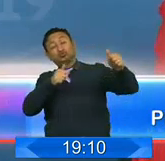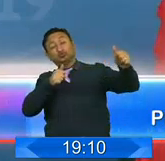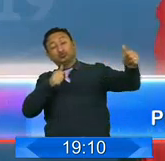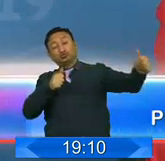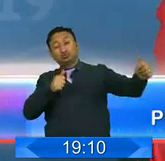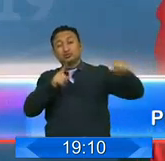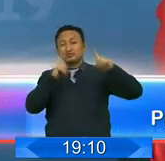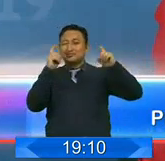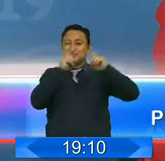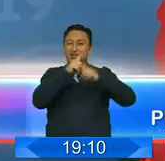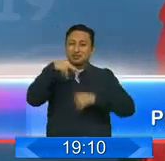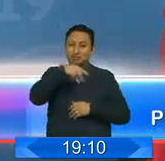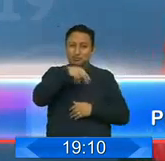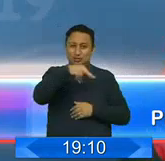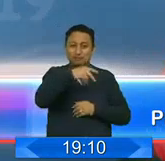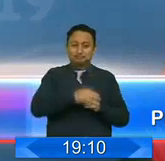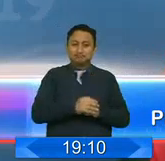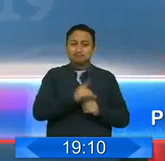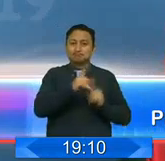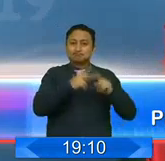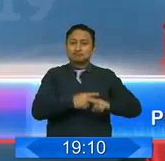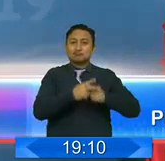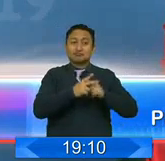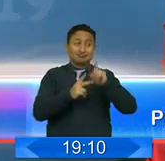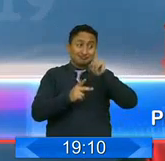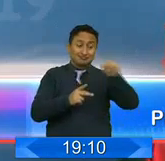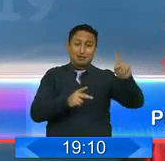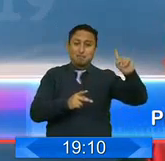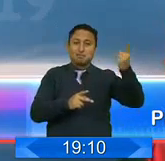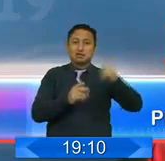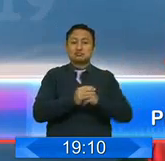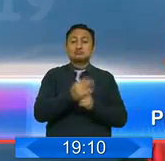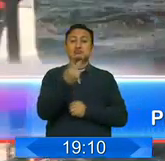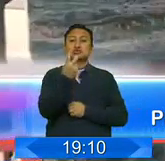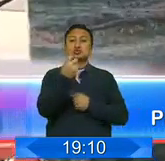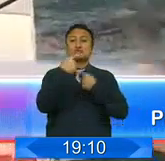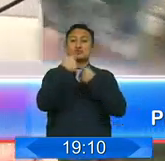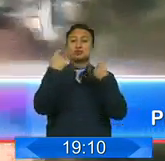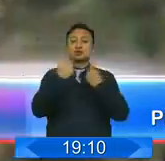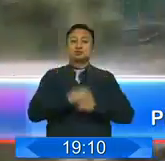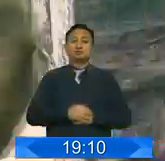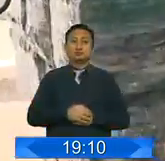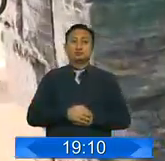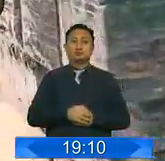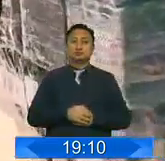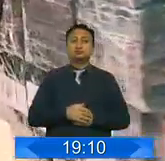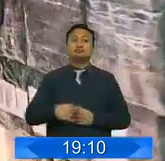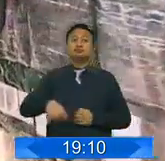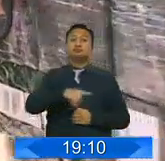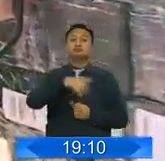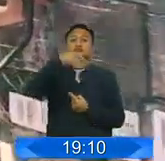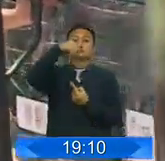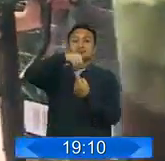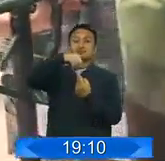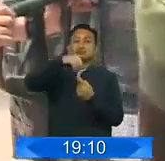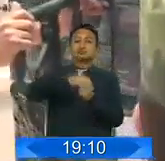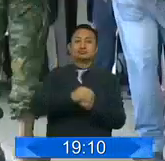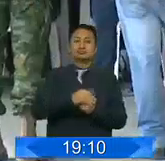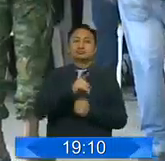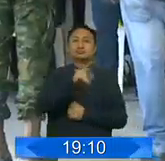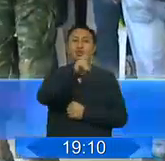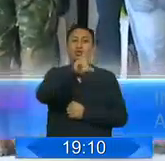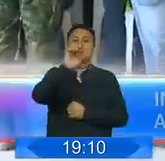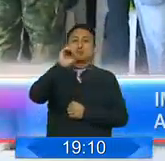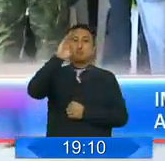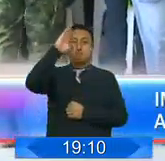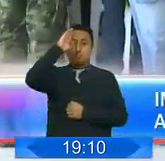difícil acceso, empezará su distribución el 12 de marzo. En Cemexpo de la Seguridad se encargan 20 militares y